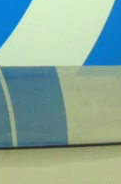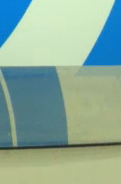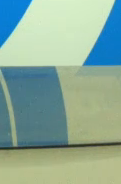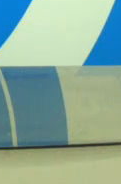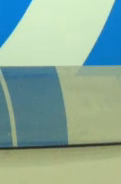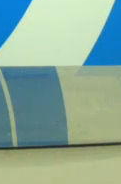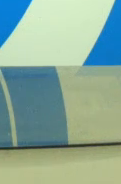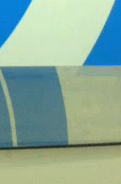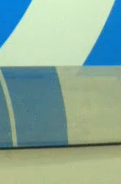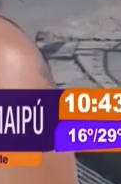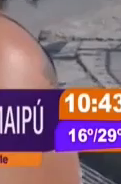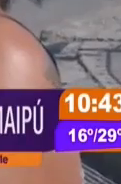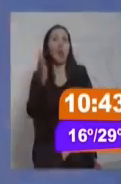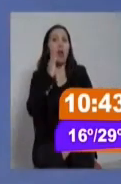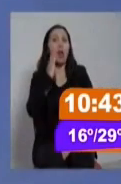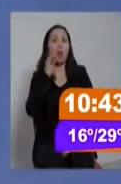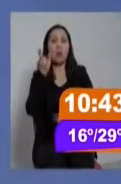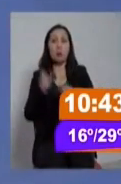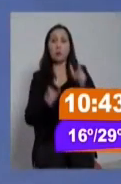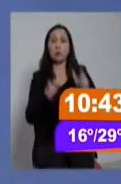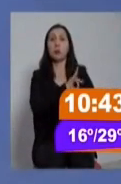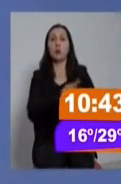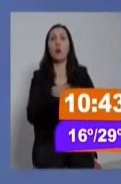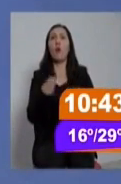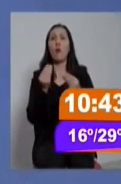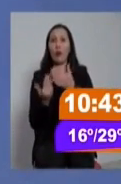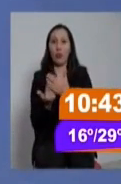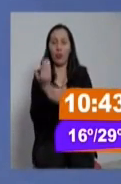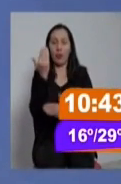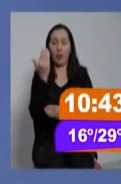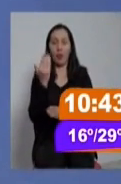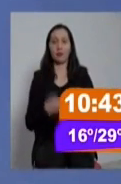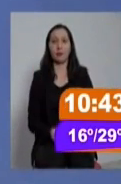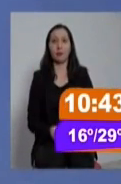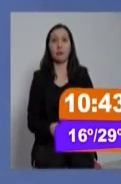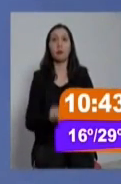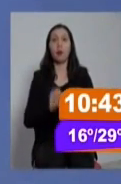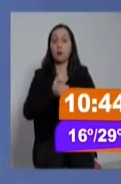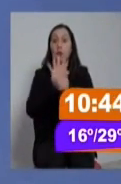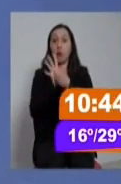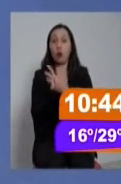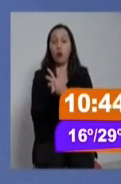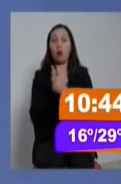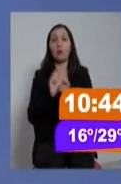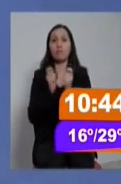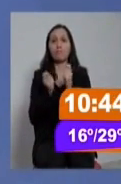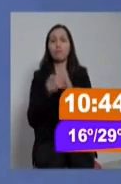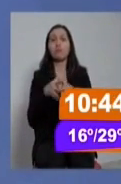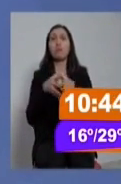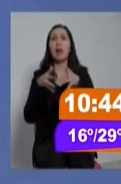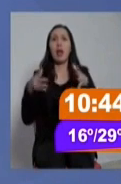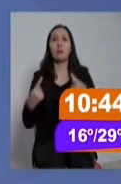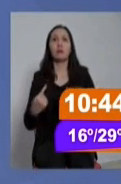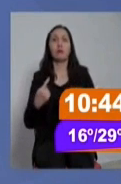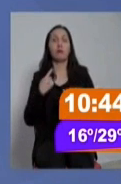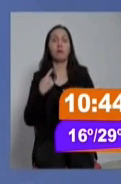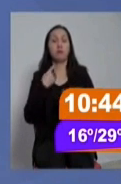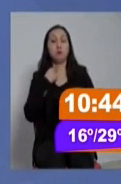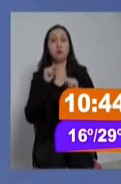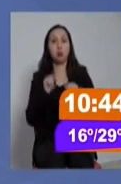Veamos. Queridos compatriotas, muy buenos días. El coronavirus se ha transformado en la mayor